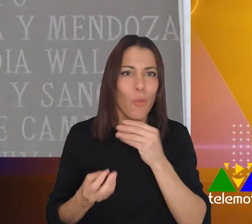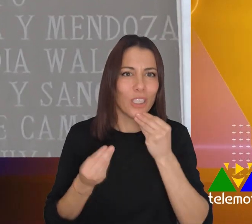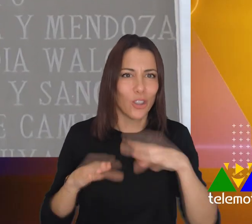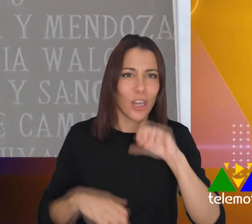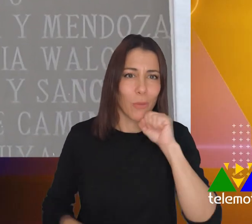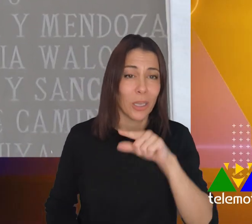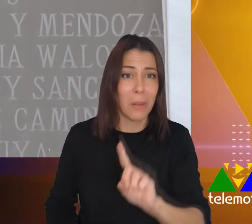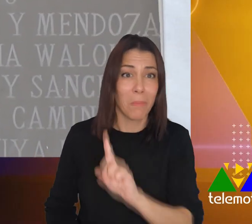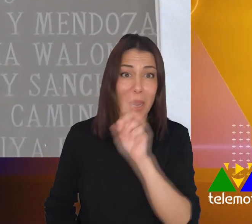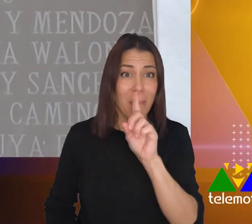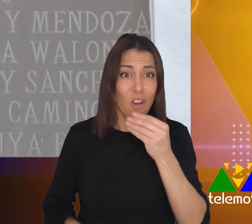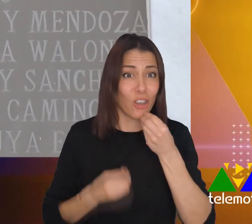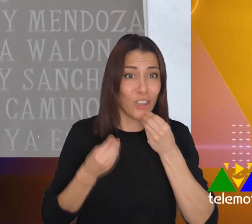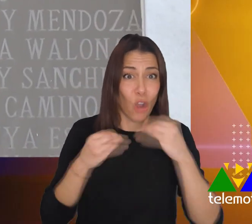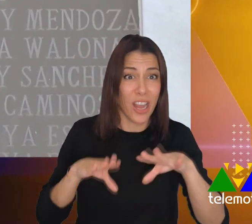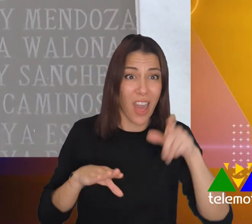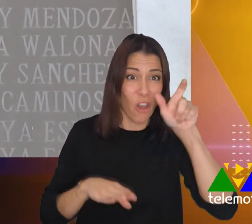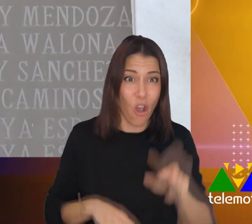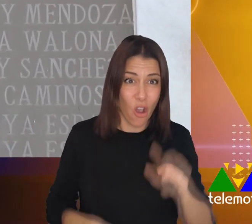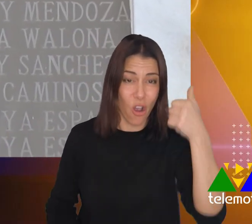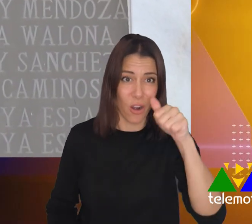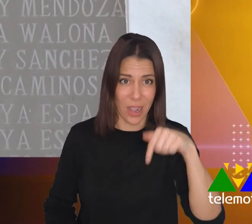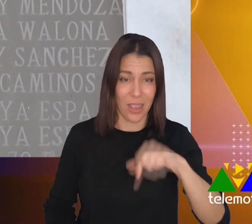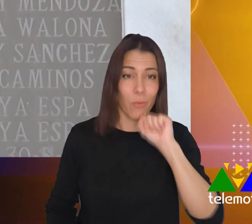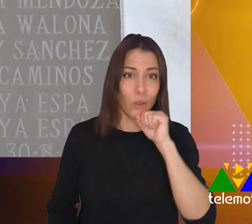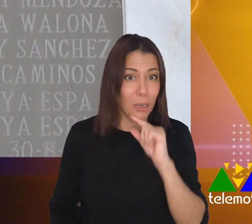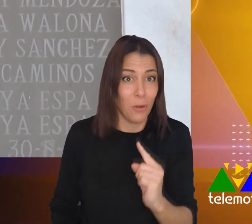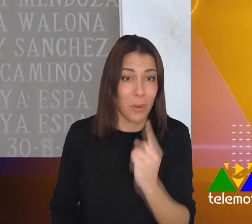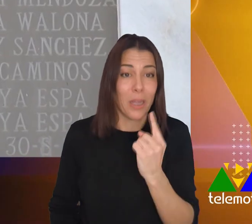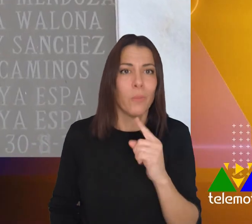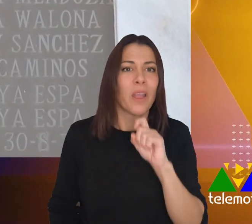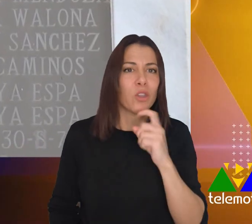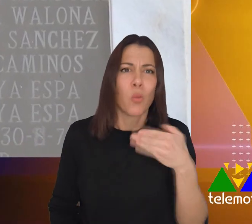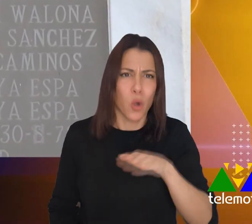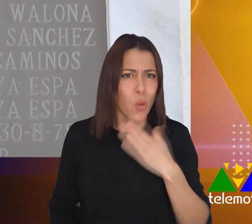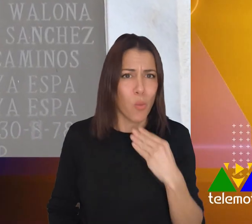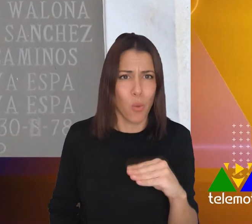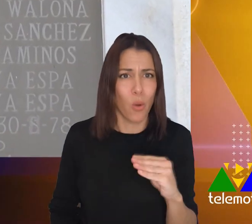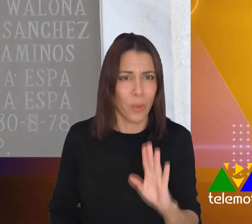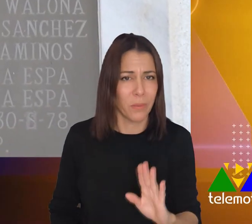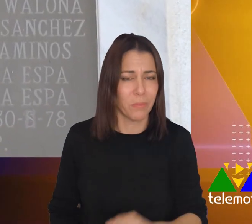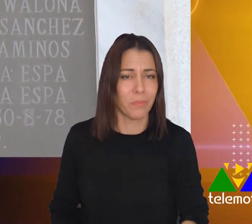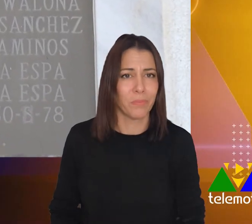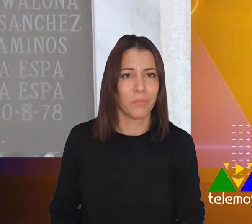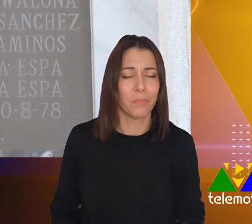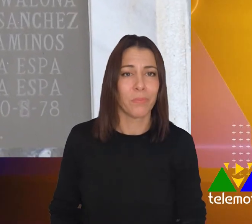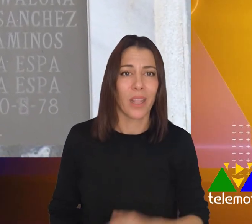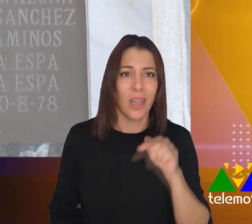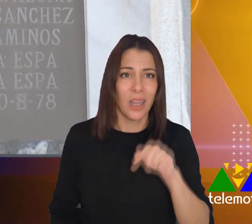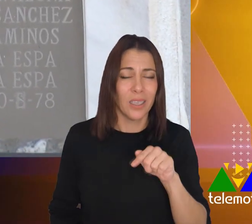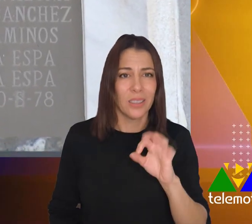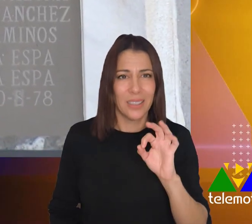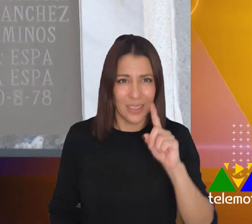los primeros historiadores motrileños, ¿no? Y murió muy joven. Esteban